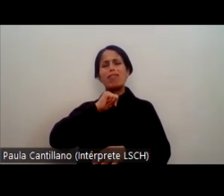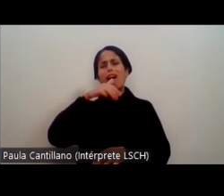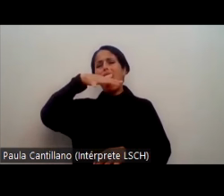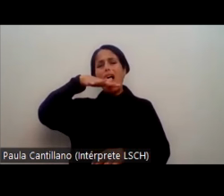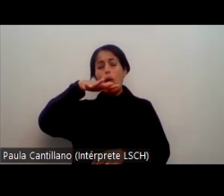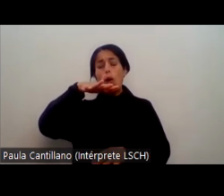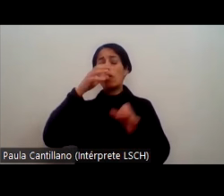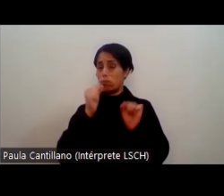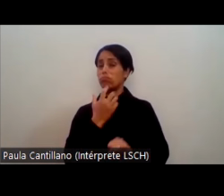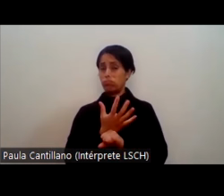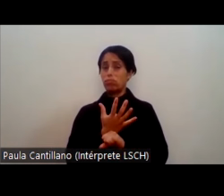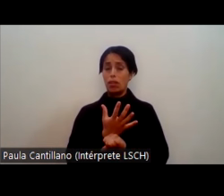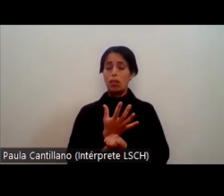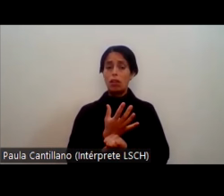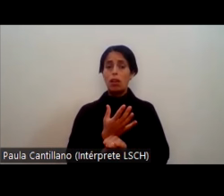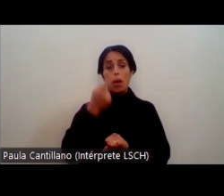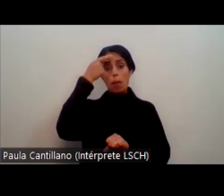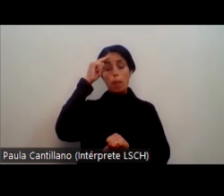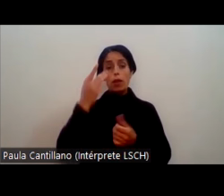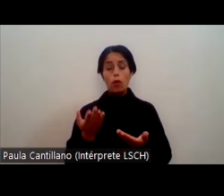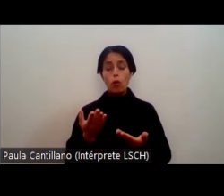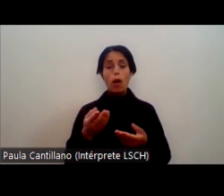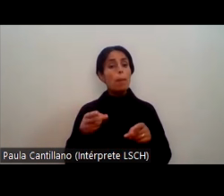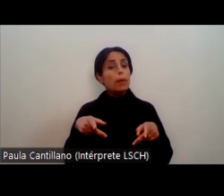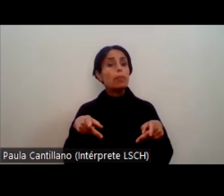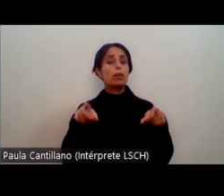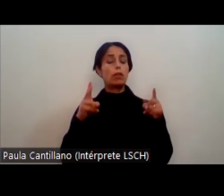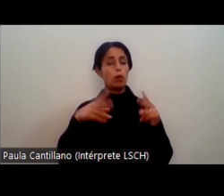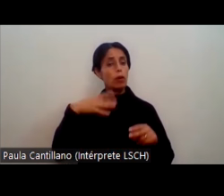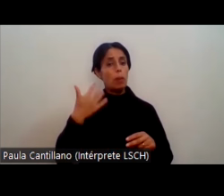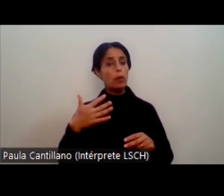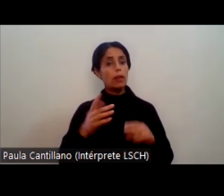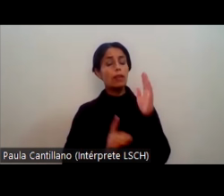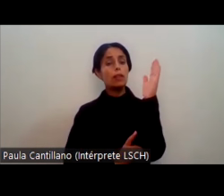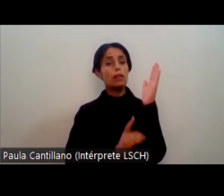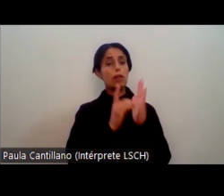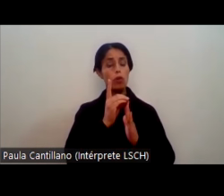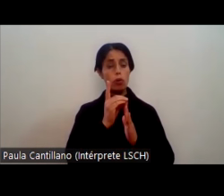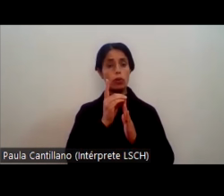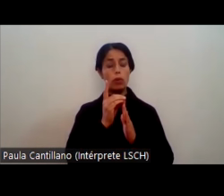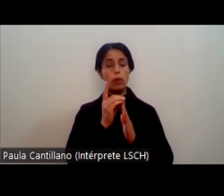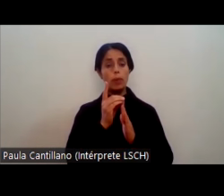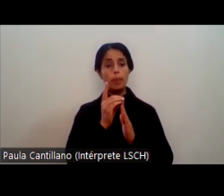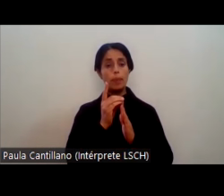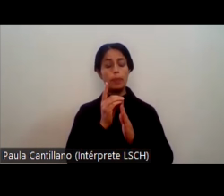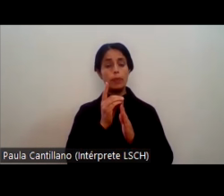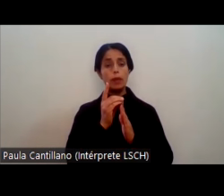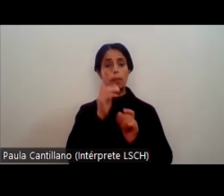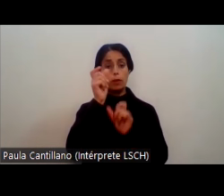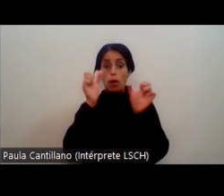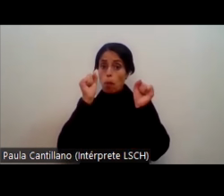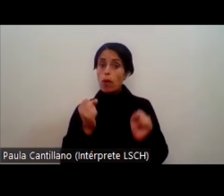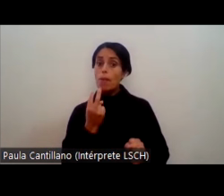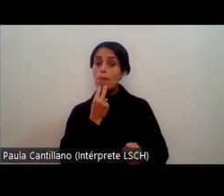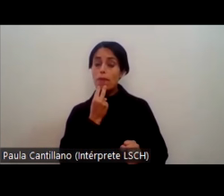que pueda tener, ha ofrecido un nicho importante para la existencia, la sobrevivencia humana.